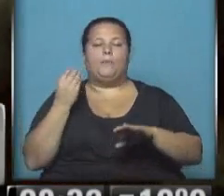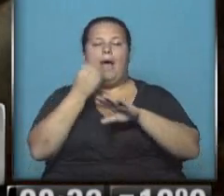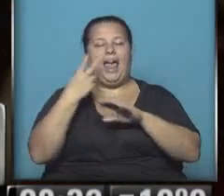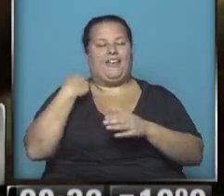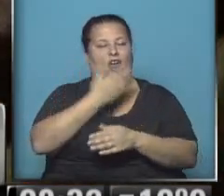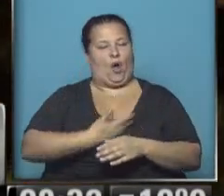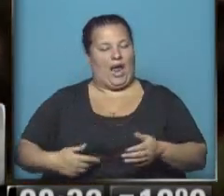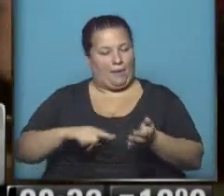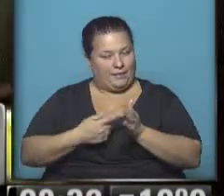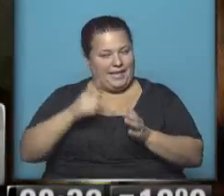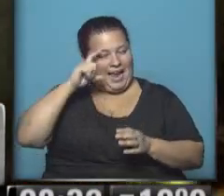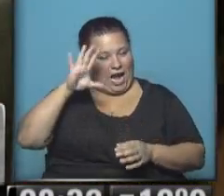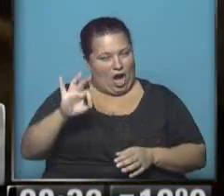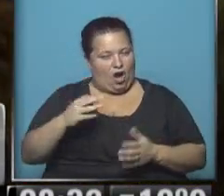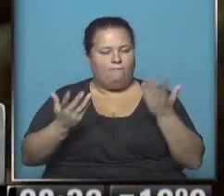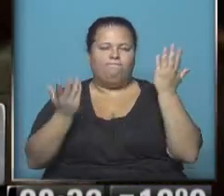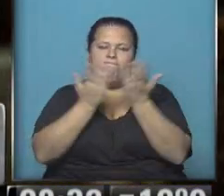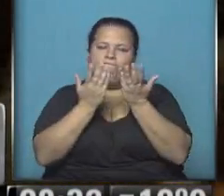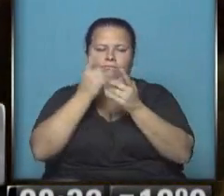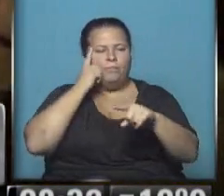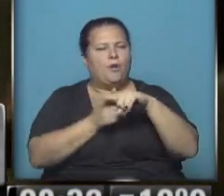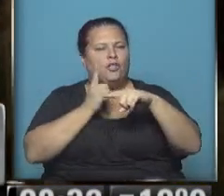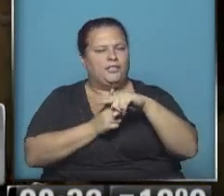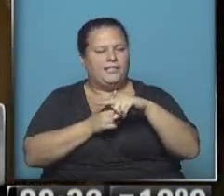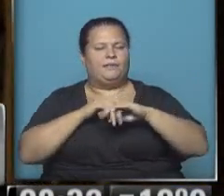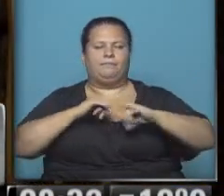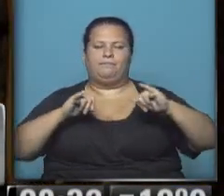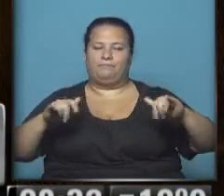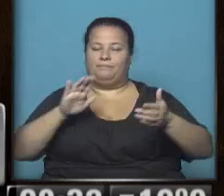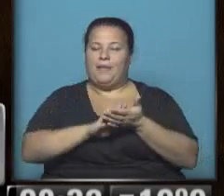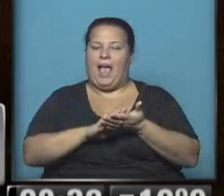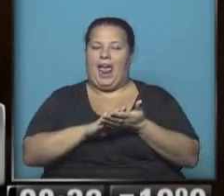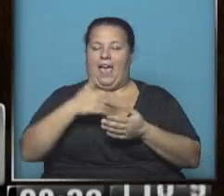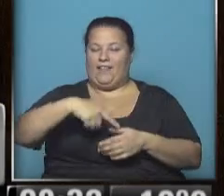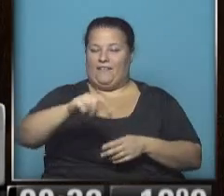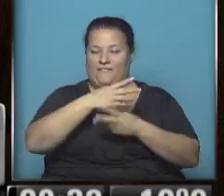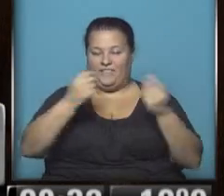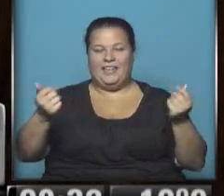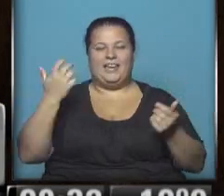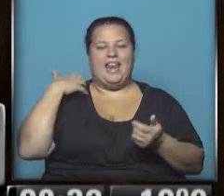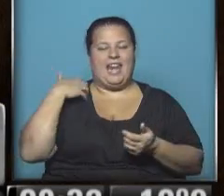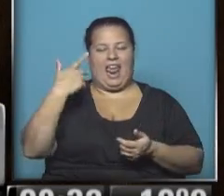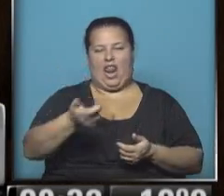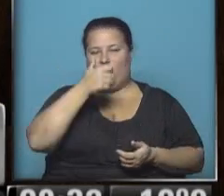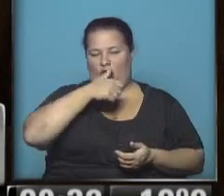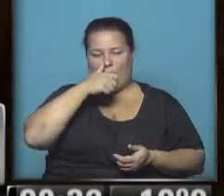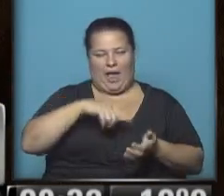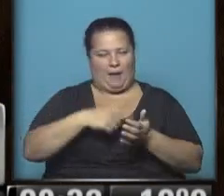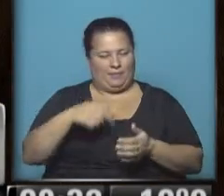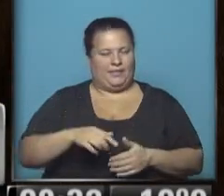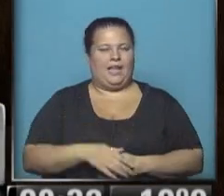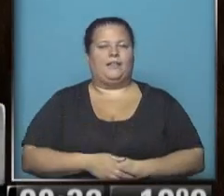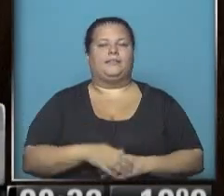de gobierno porteño por echo hizo un balance positivo de la campaña electoral en la recta final para las generales del domingo en la ciudad